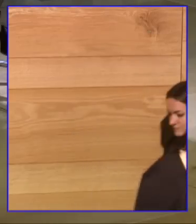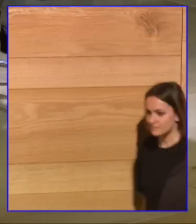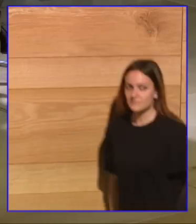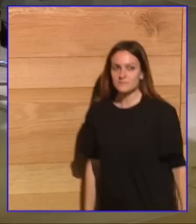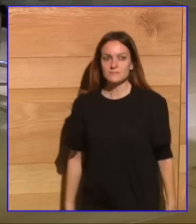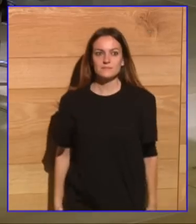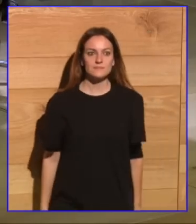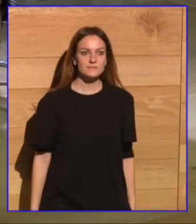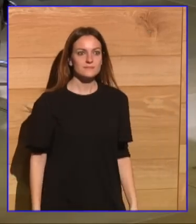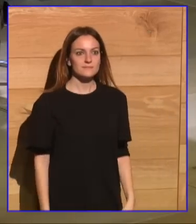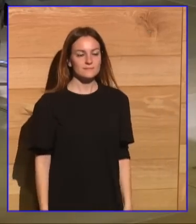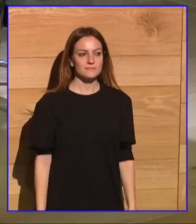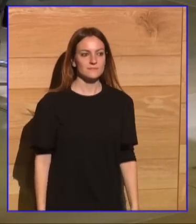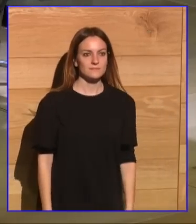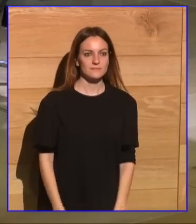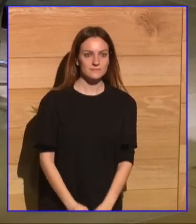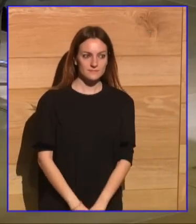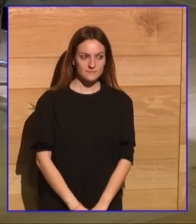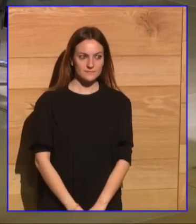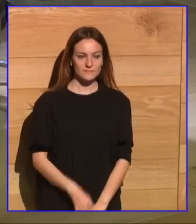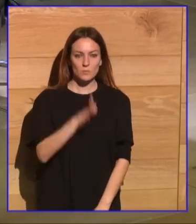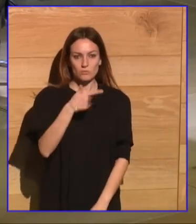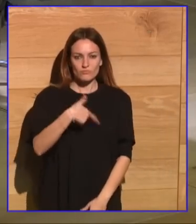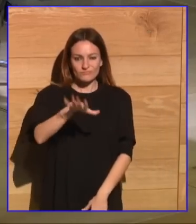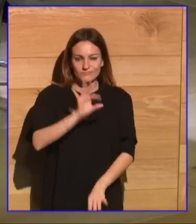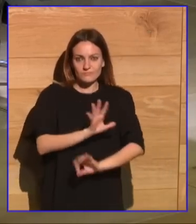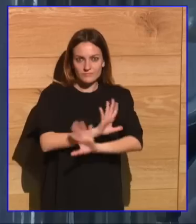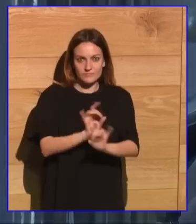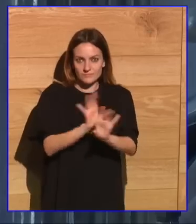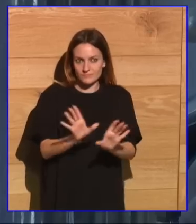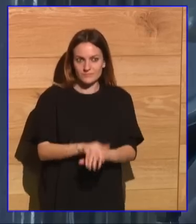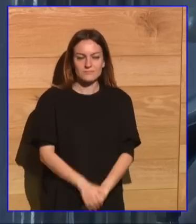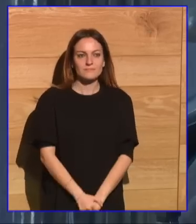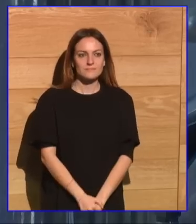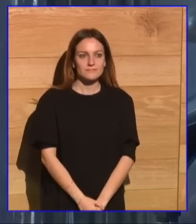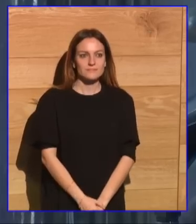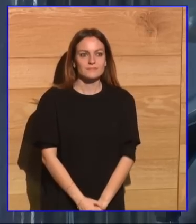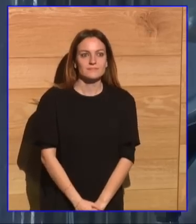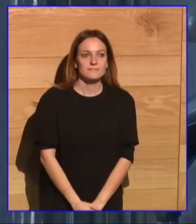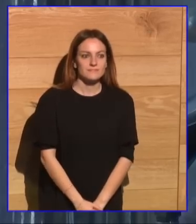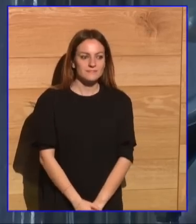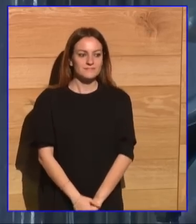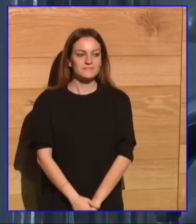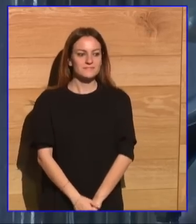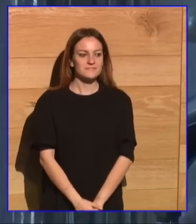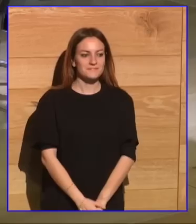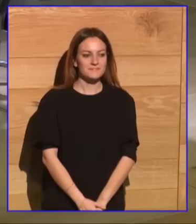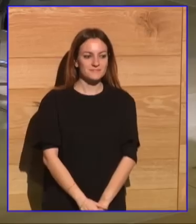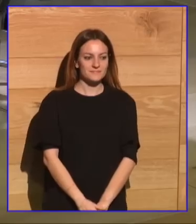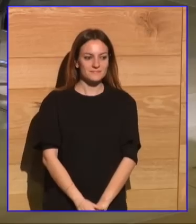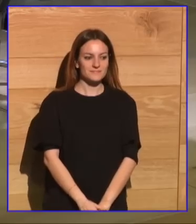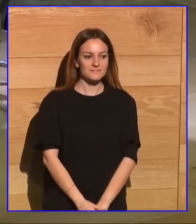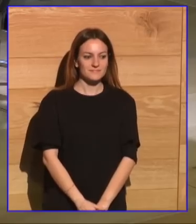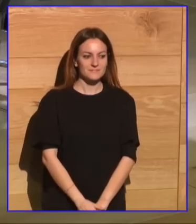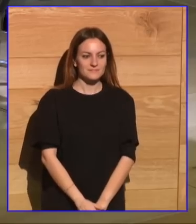Moreno. Mi Corus Corus Moreno. Choi Moreno. ¿Qué te parece? Eso es. Mi Uchita. es una peli...